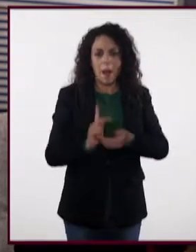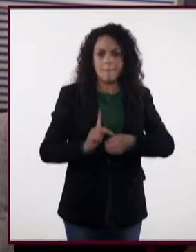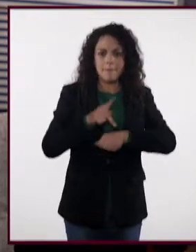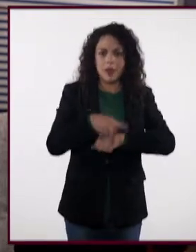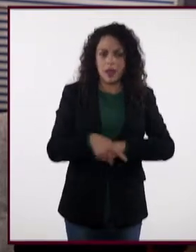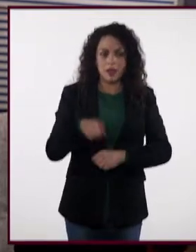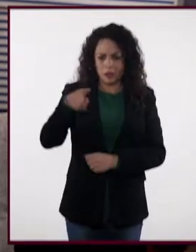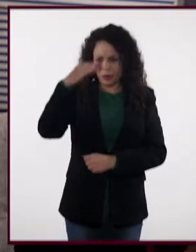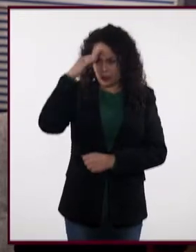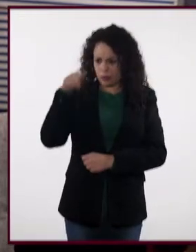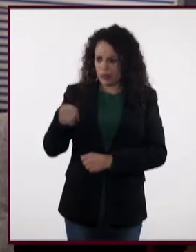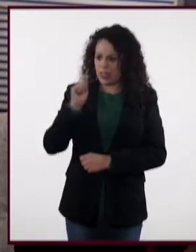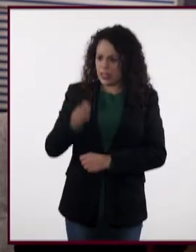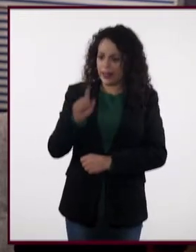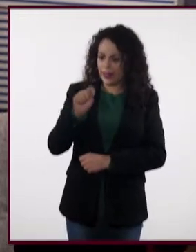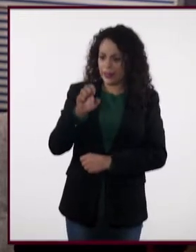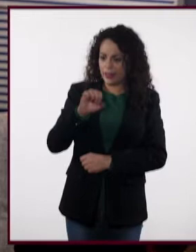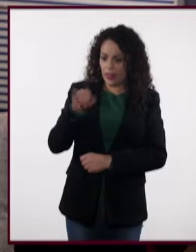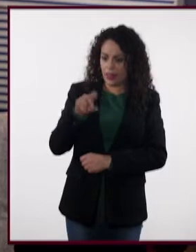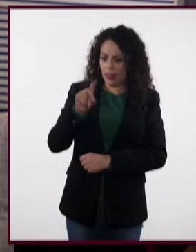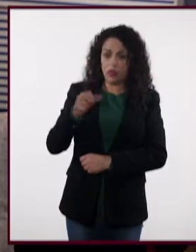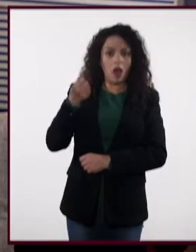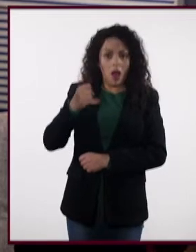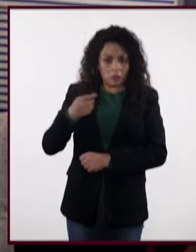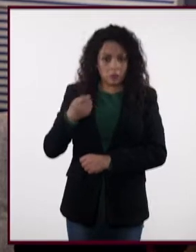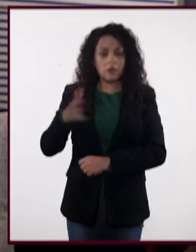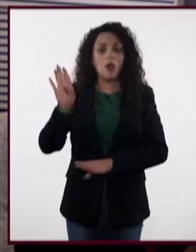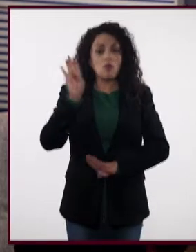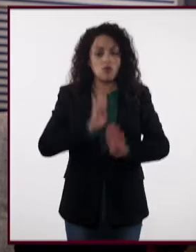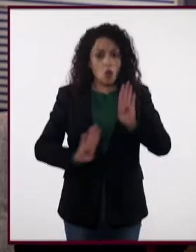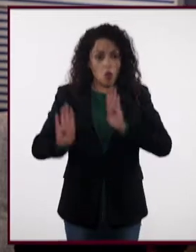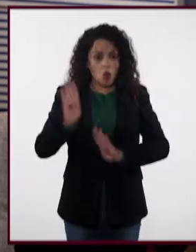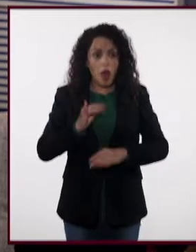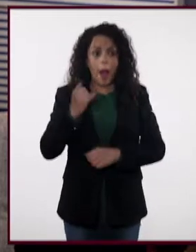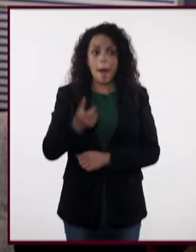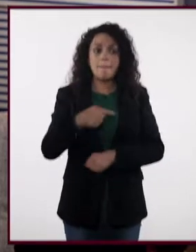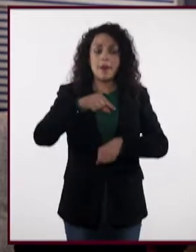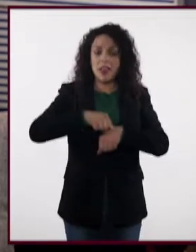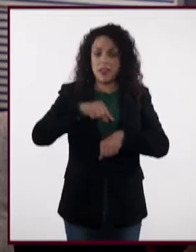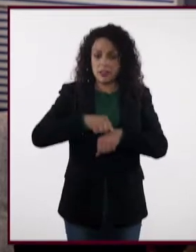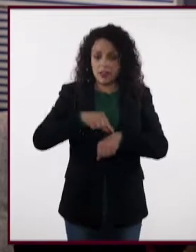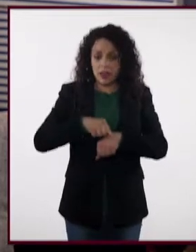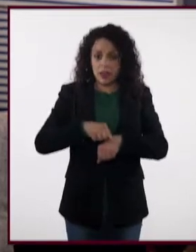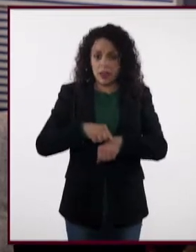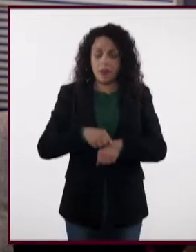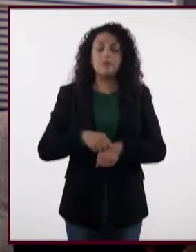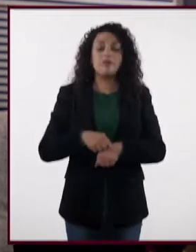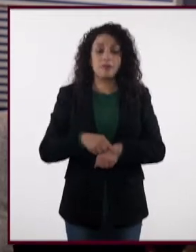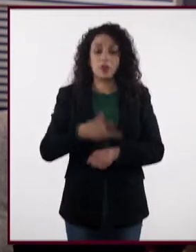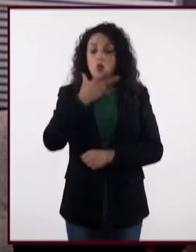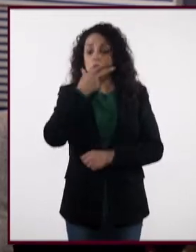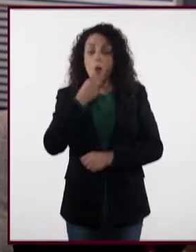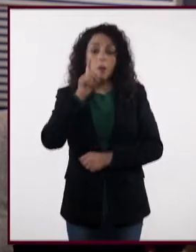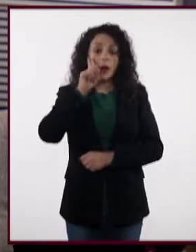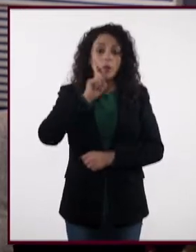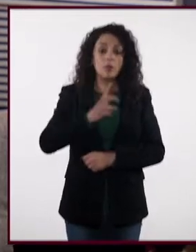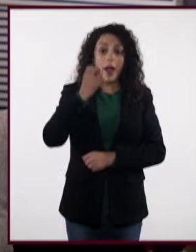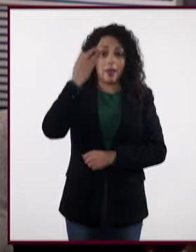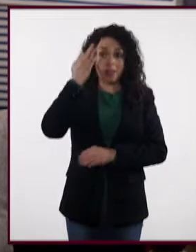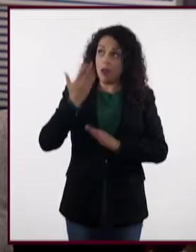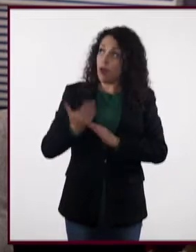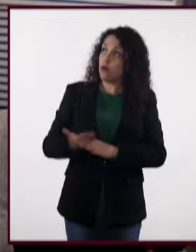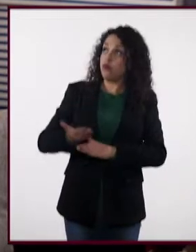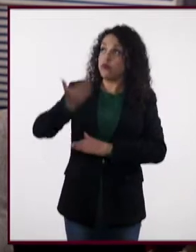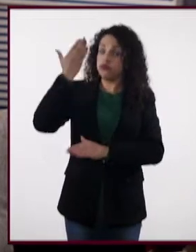de un animal es un tejido, y así le llaman en la biología y en la medicina. Además, los hombres y mujeres de la prehistoria,